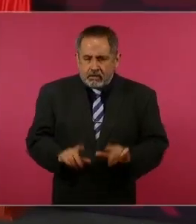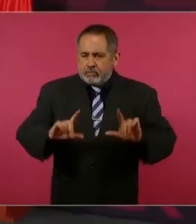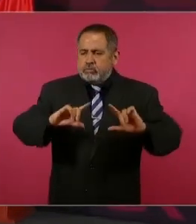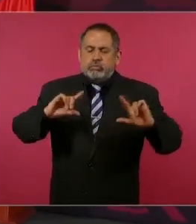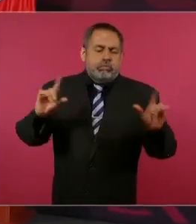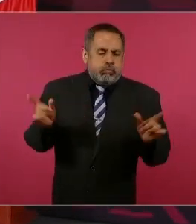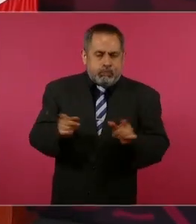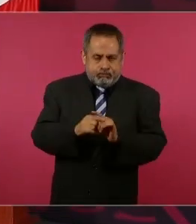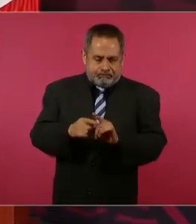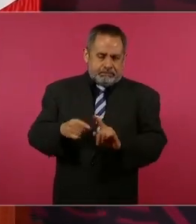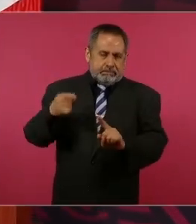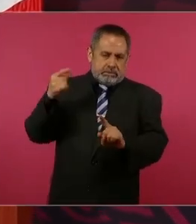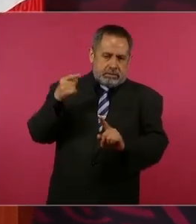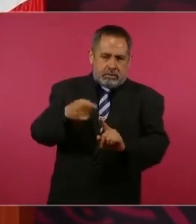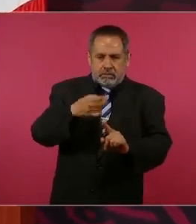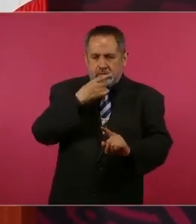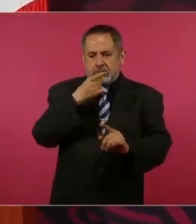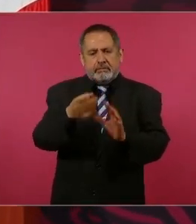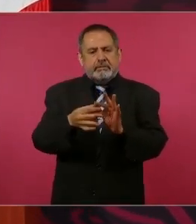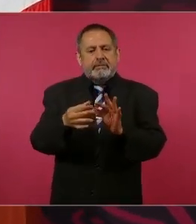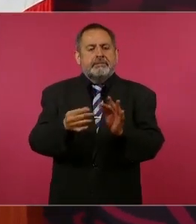generales,